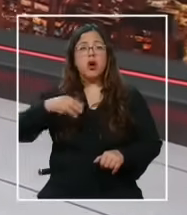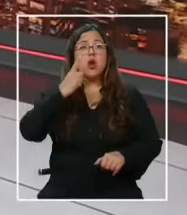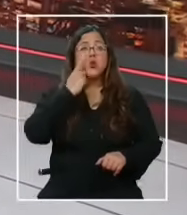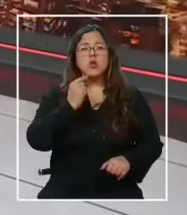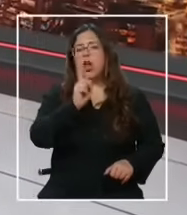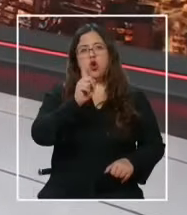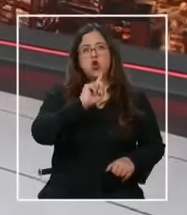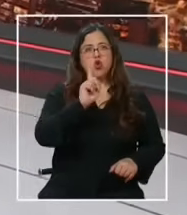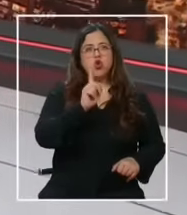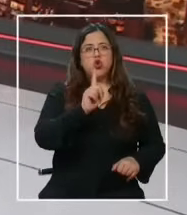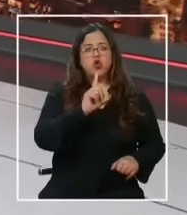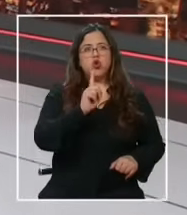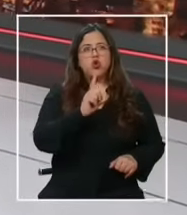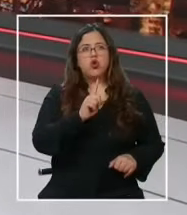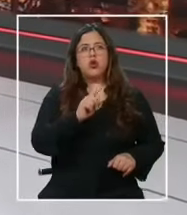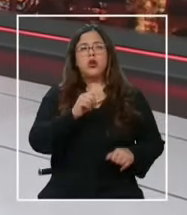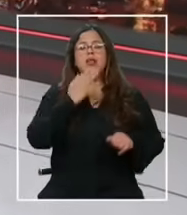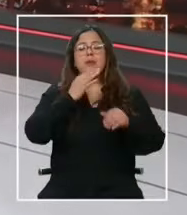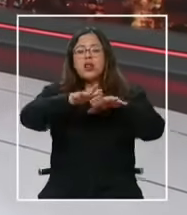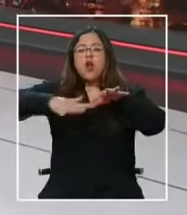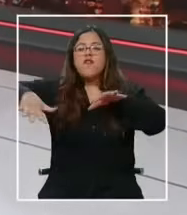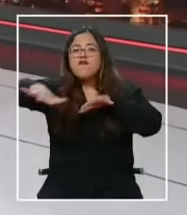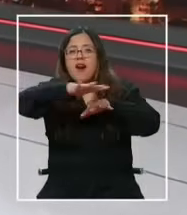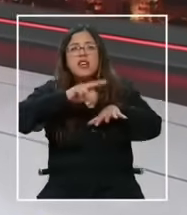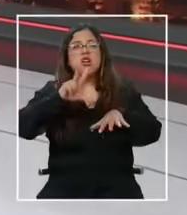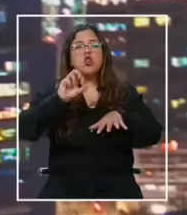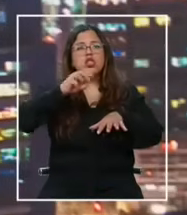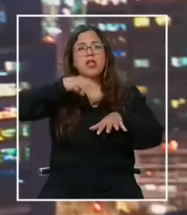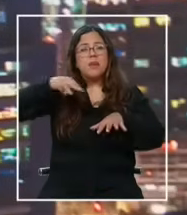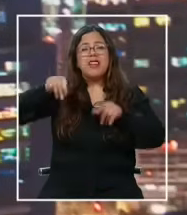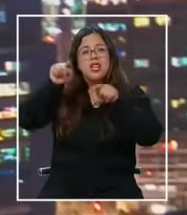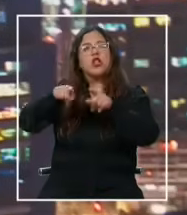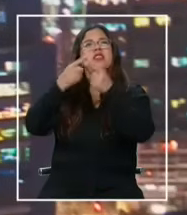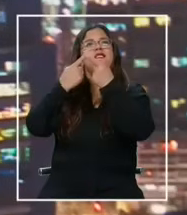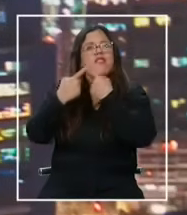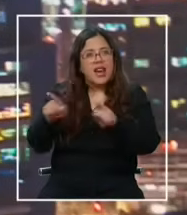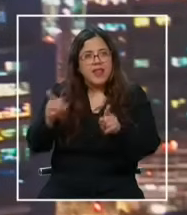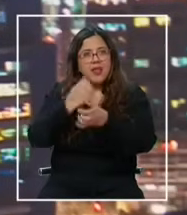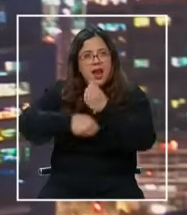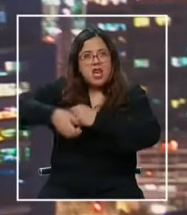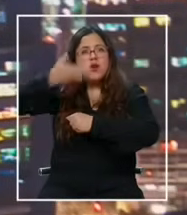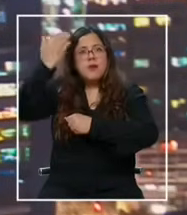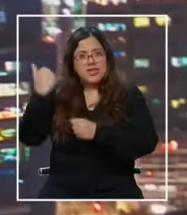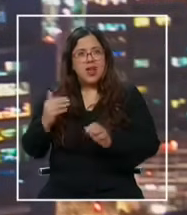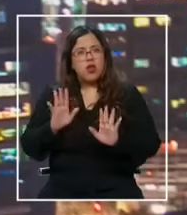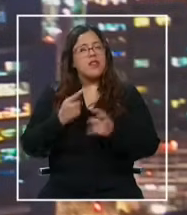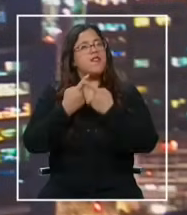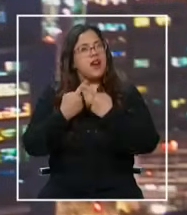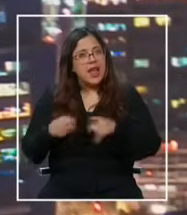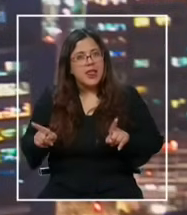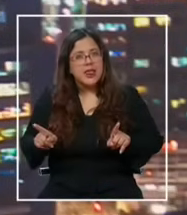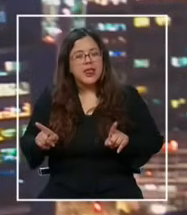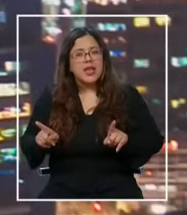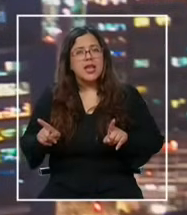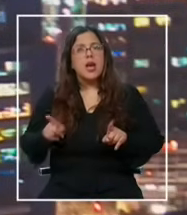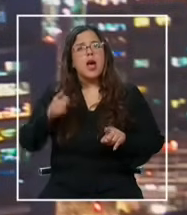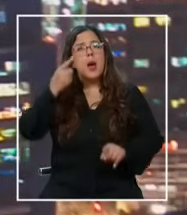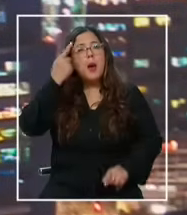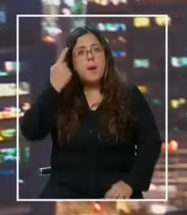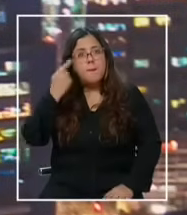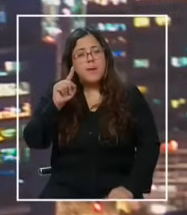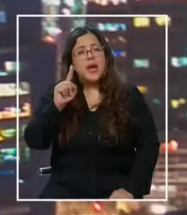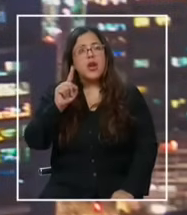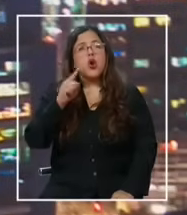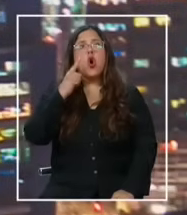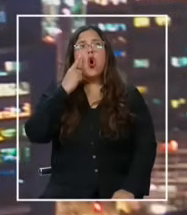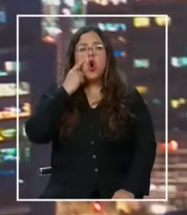un día y el sector de los valles 80 mm Entonces es diferente lo que pasó el año pasado lo que está ocurriendo ahora pero siempre es preocupante porque